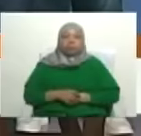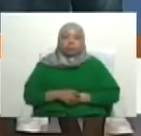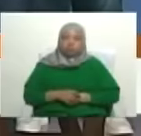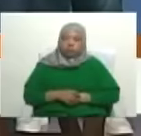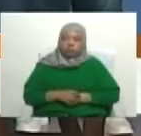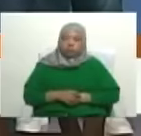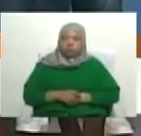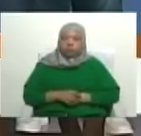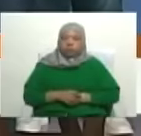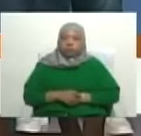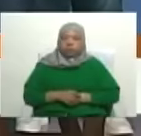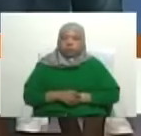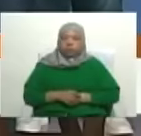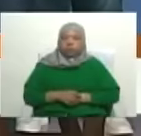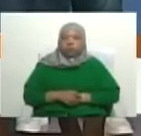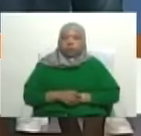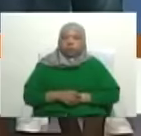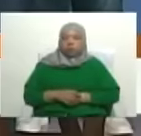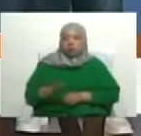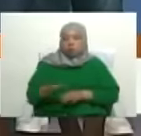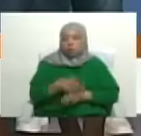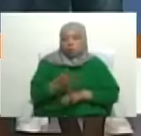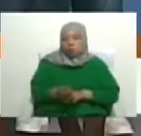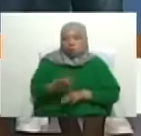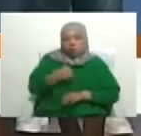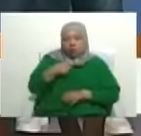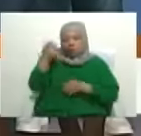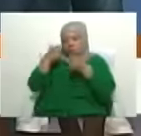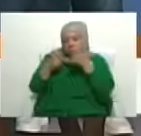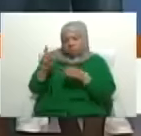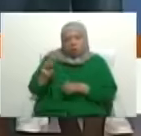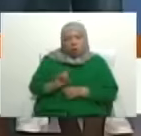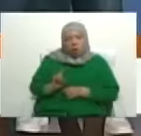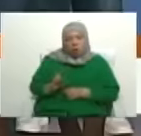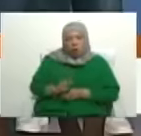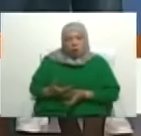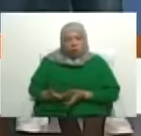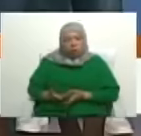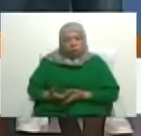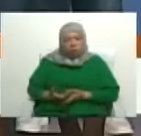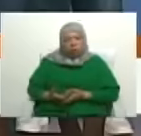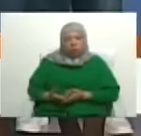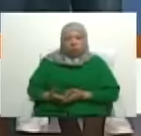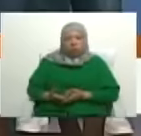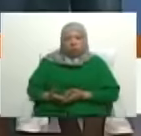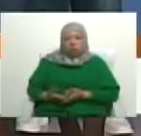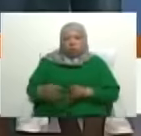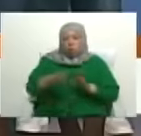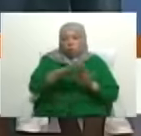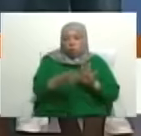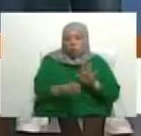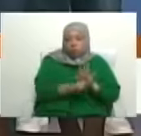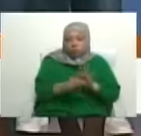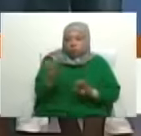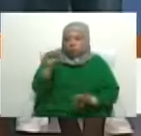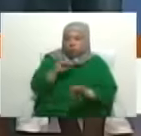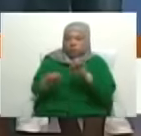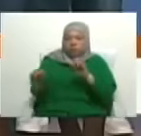La revictimización, la culpa es de la víctima. Porque defendemos la Constitución, es nuestra culpa.